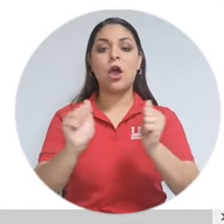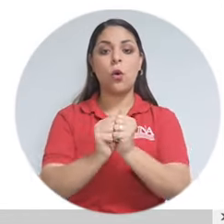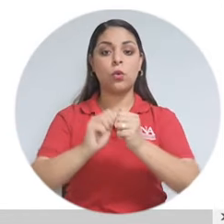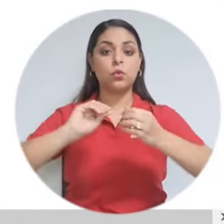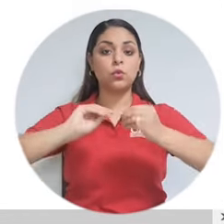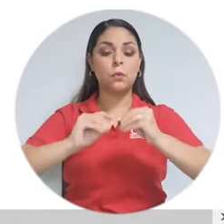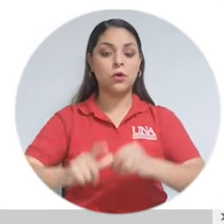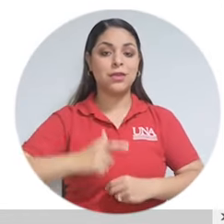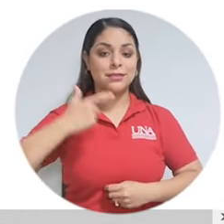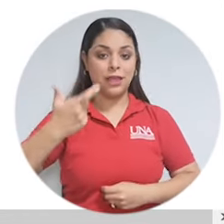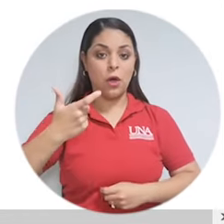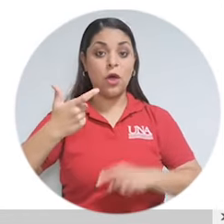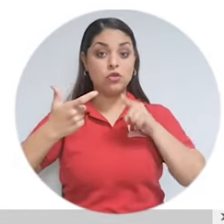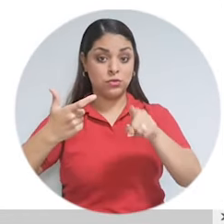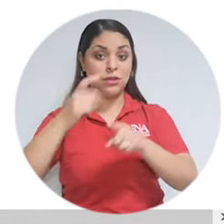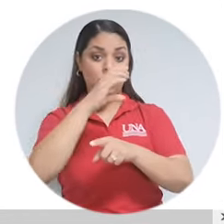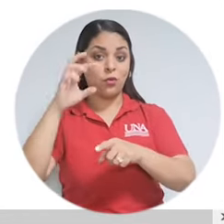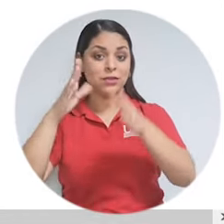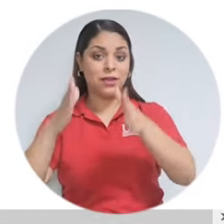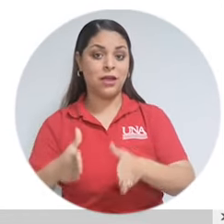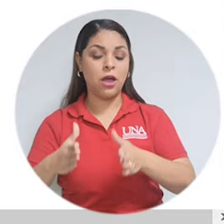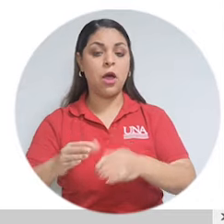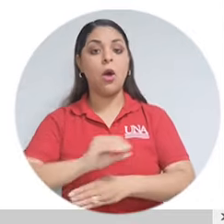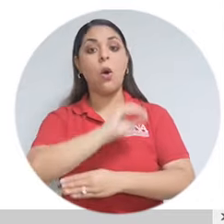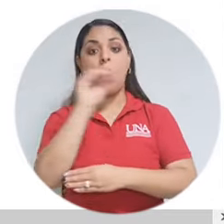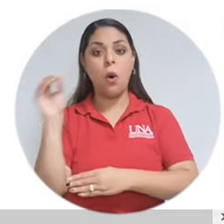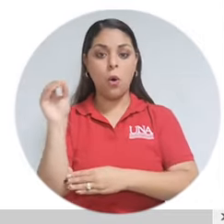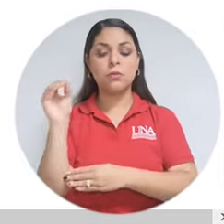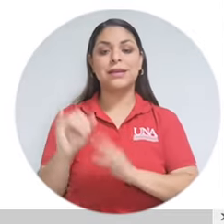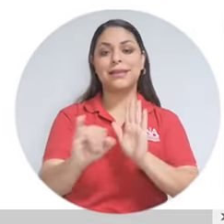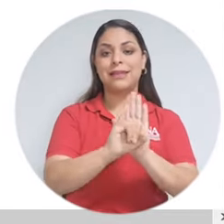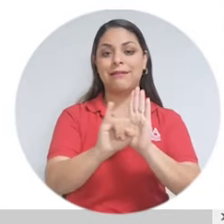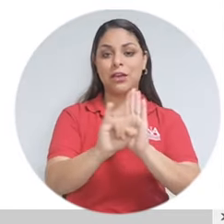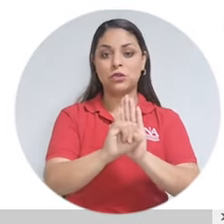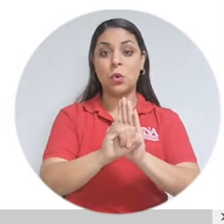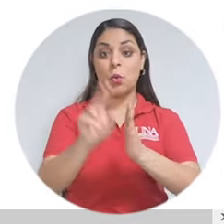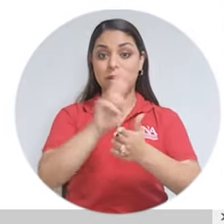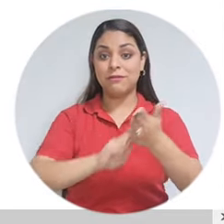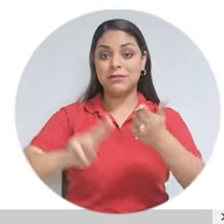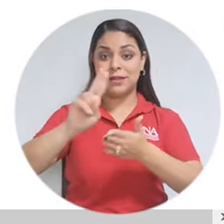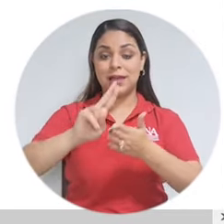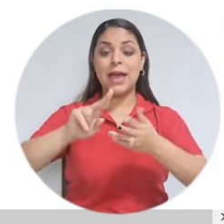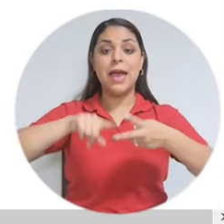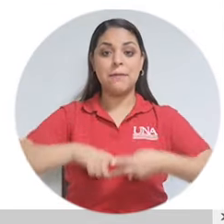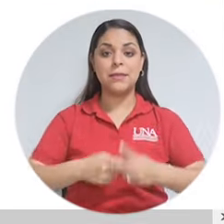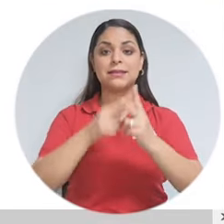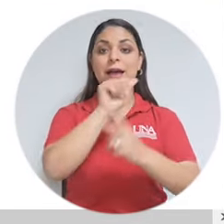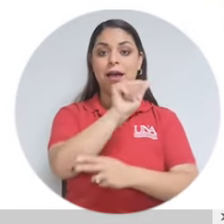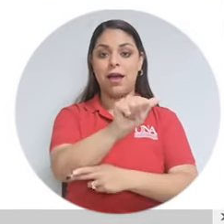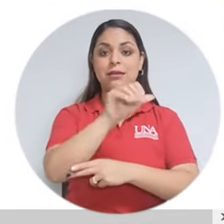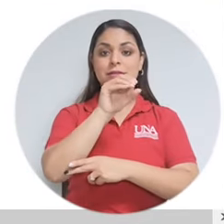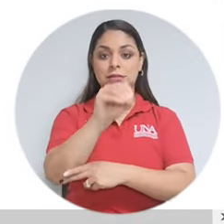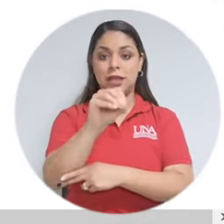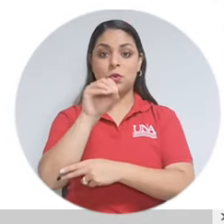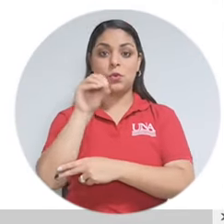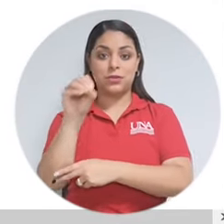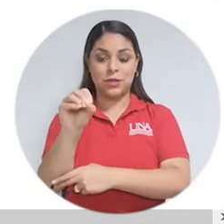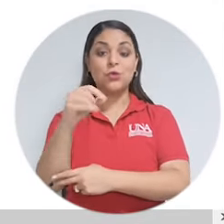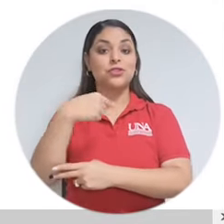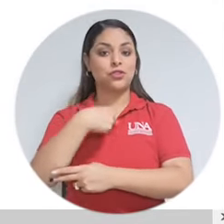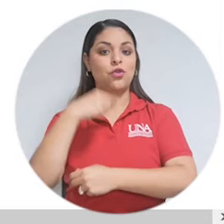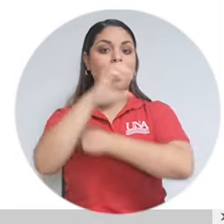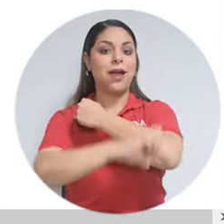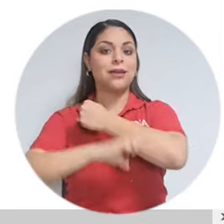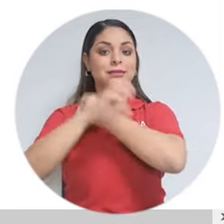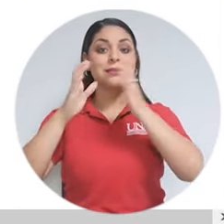de cédula, si usted es nacional, o su identificación universitaria, que inicia con A00, en el caso de